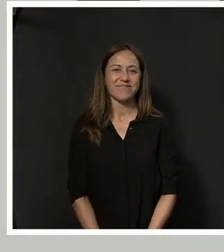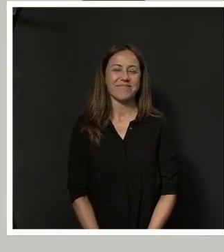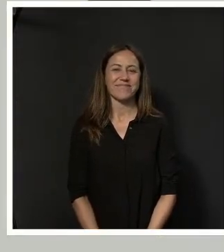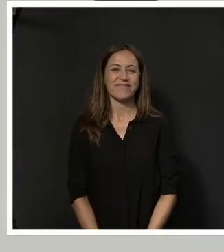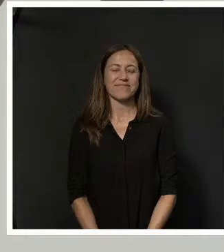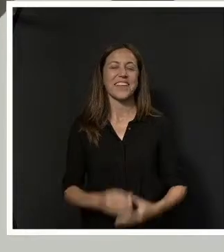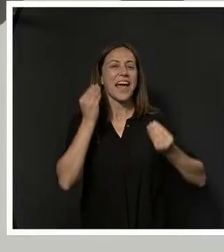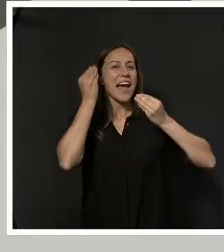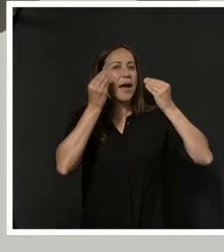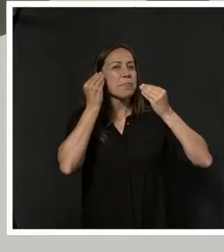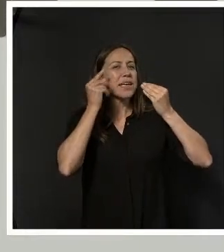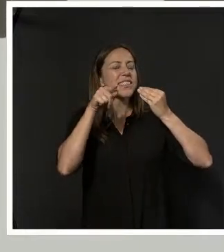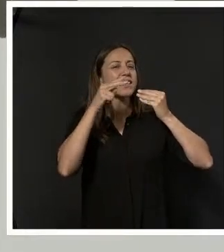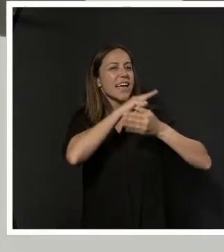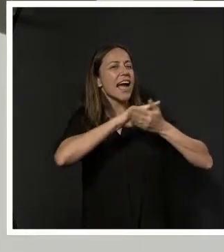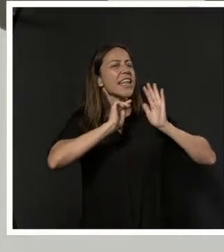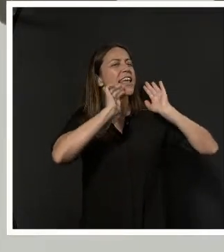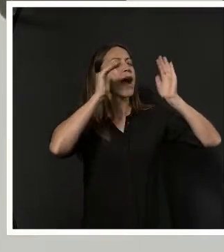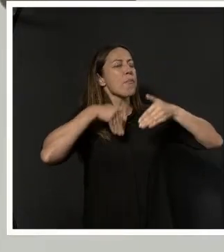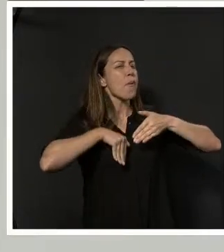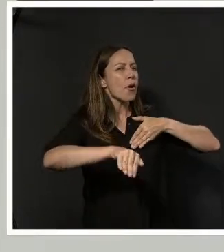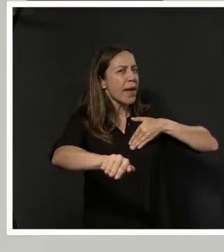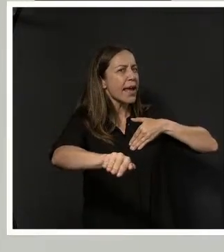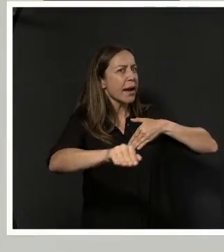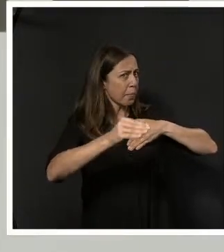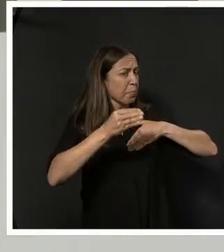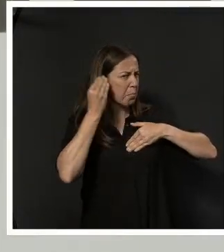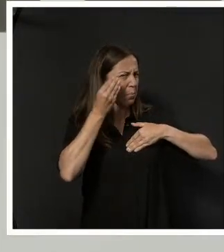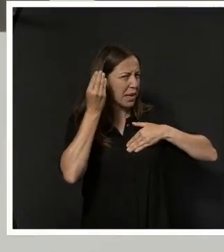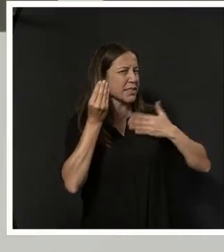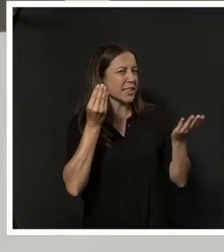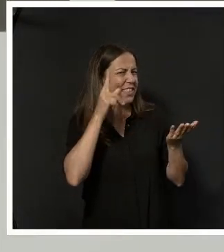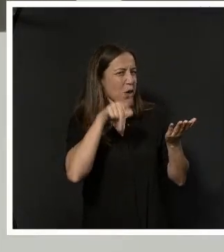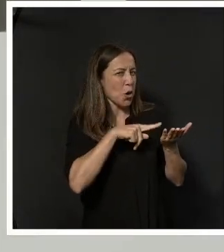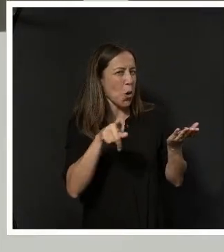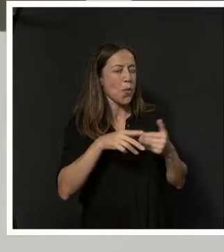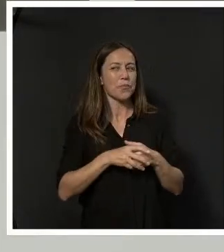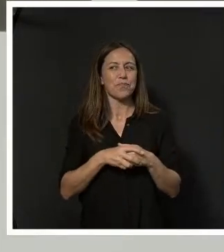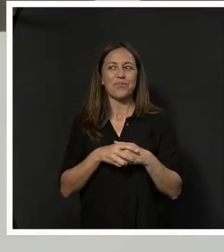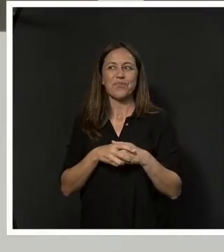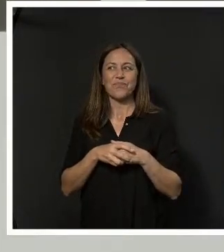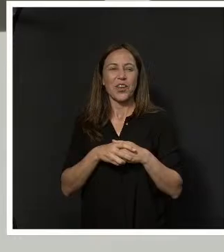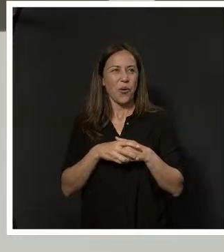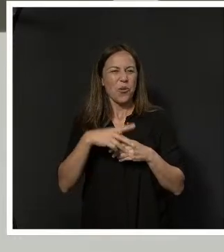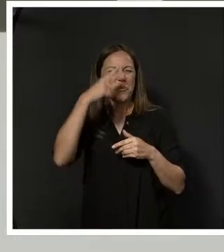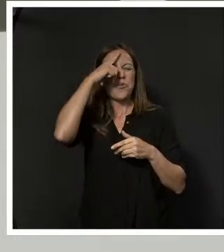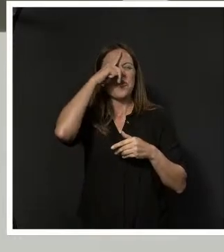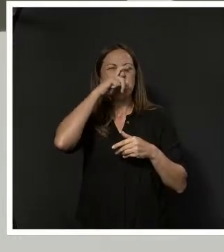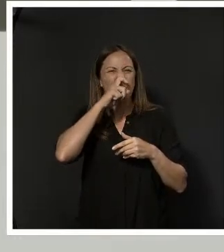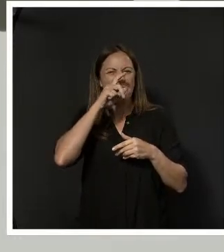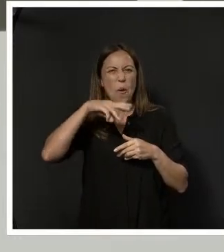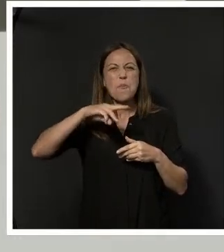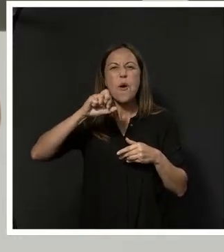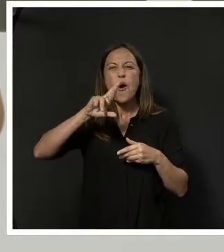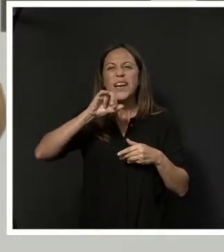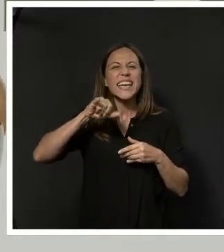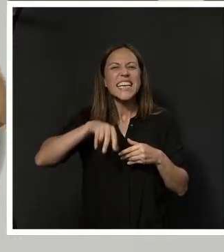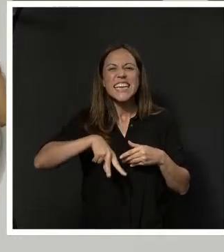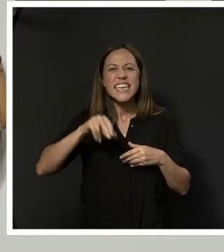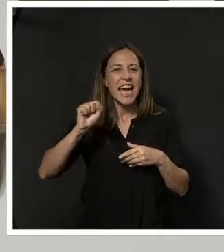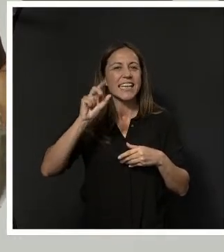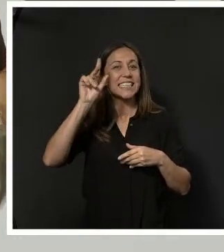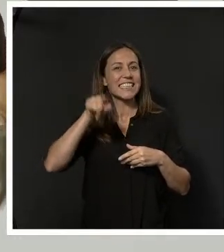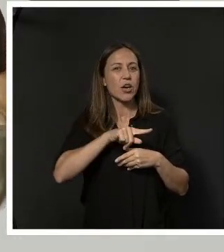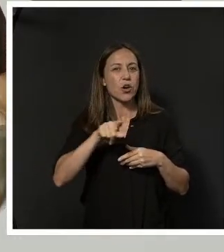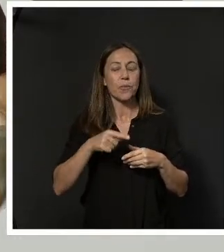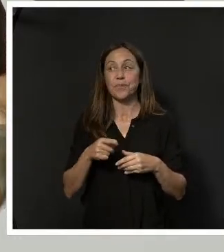he pensado regresar a Galicia a veces a veces piensas en regresar Galicia o no No entramos riña Pues mirame un